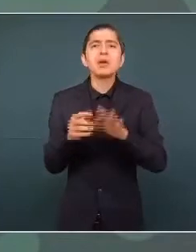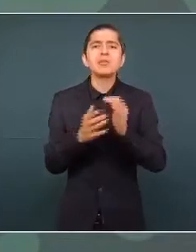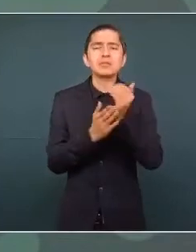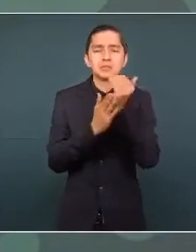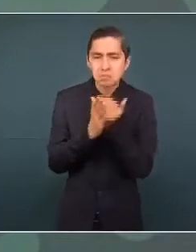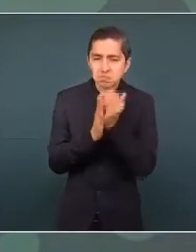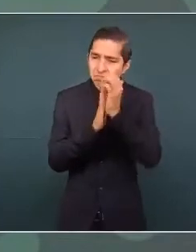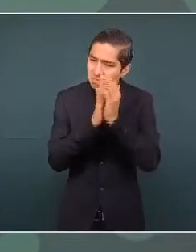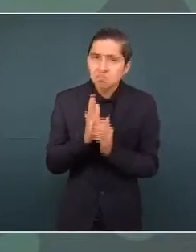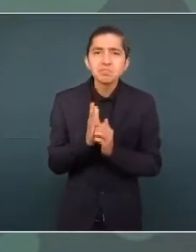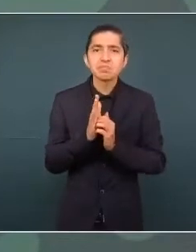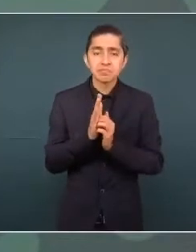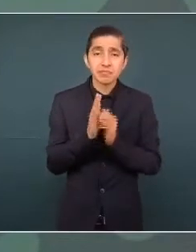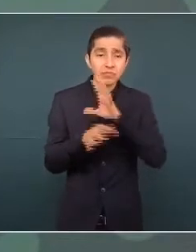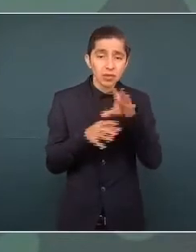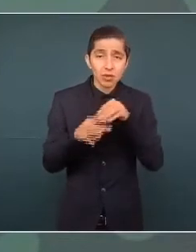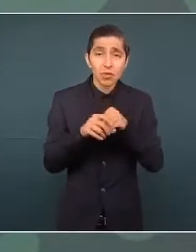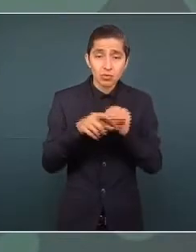redujo.